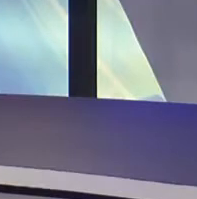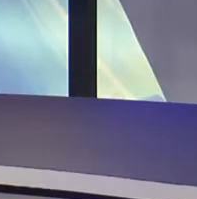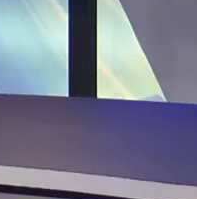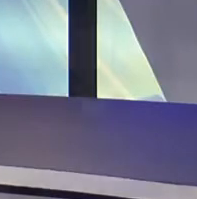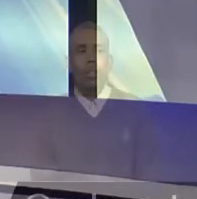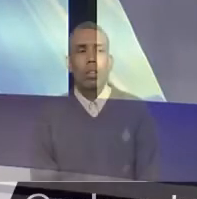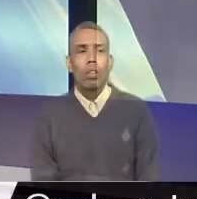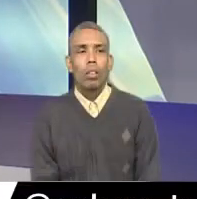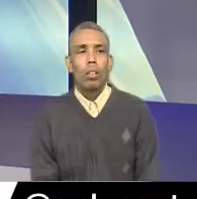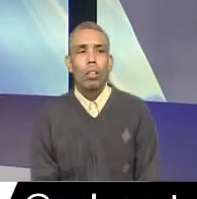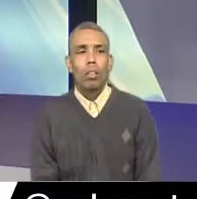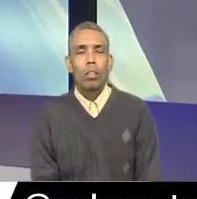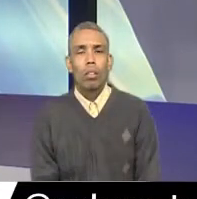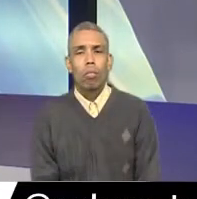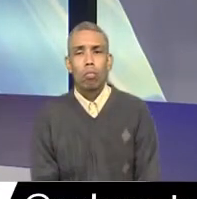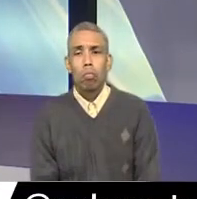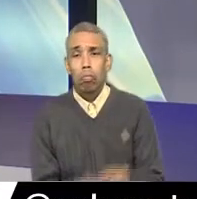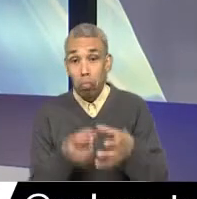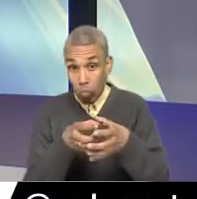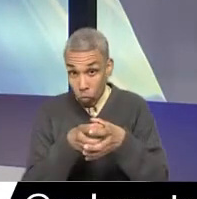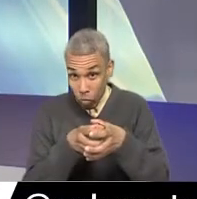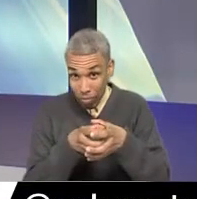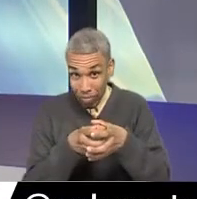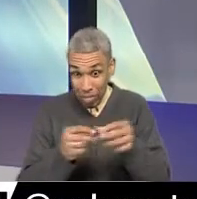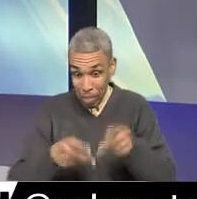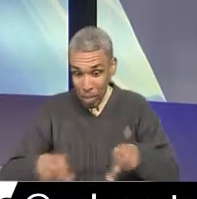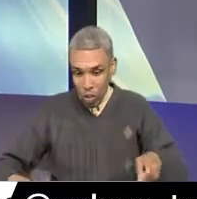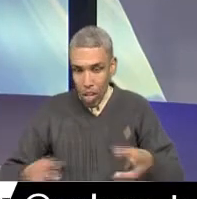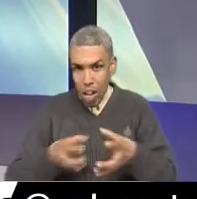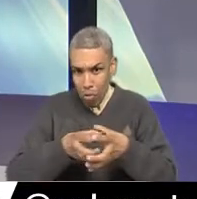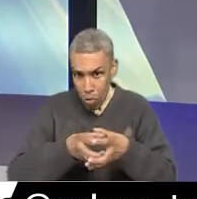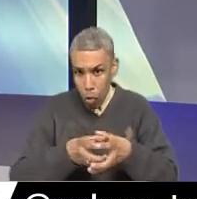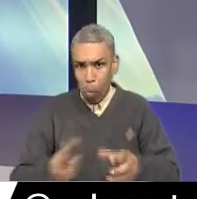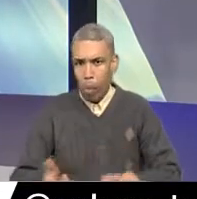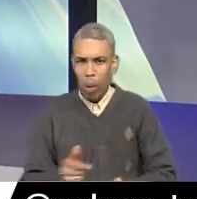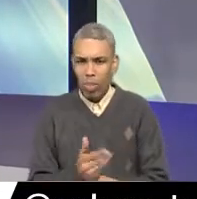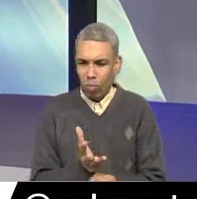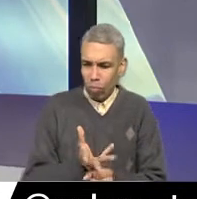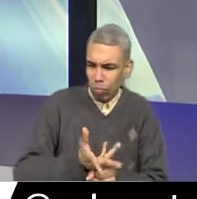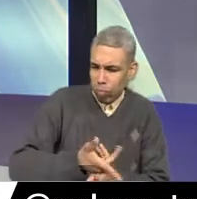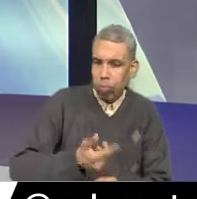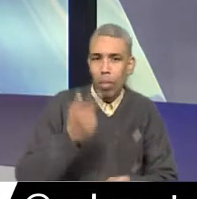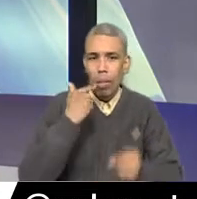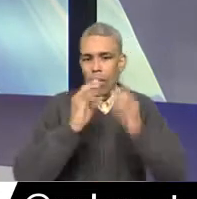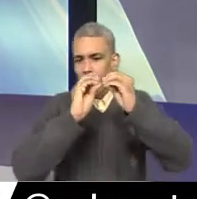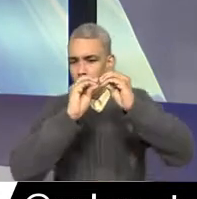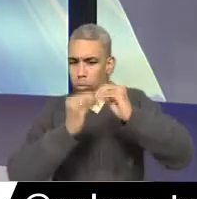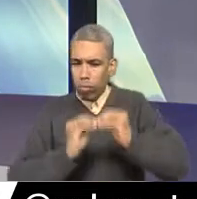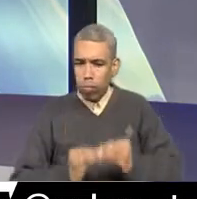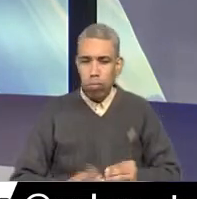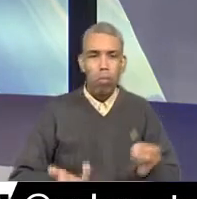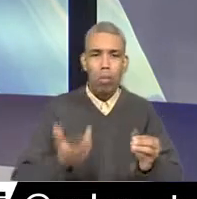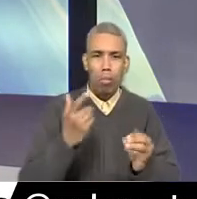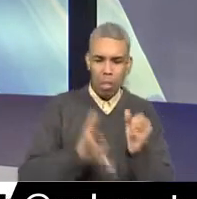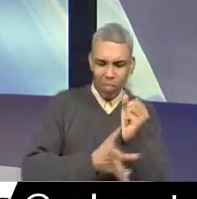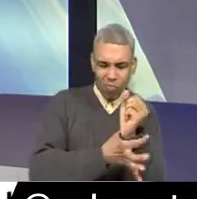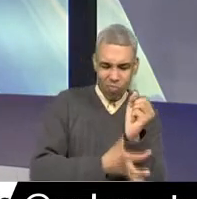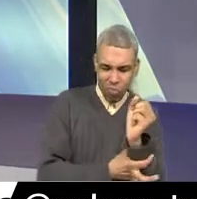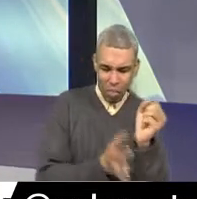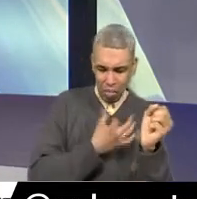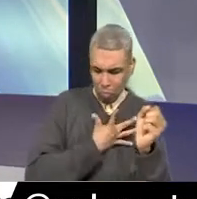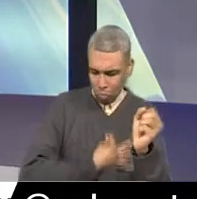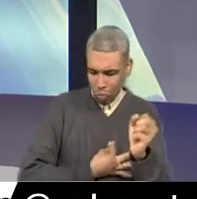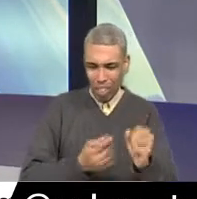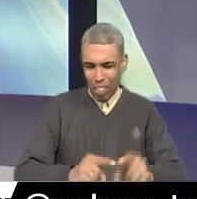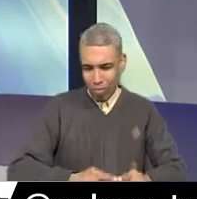Un grupo de barranqueños realizarán una pasarela donde se expondrán diferentes manualidades como artesanías y bisutería. La actividad